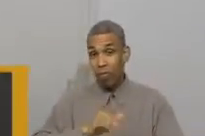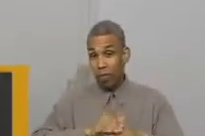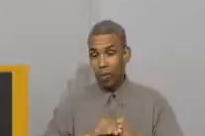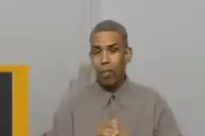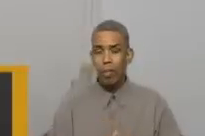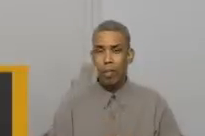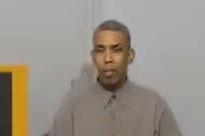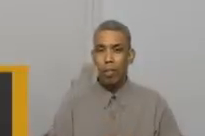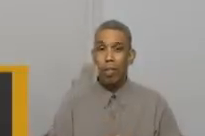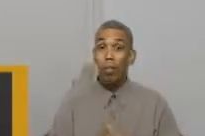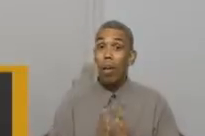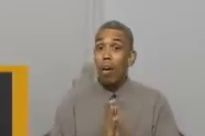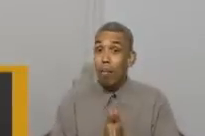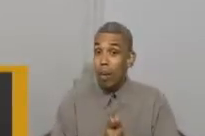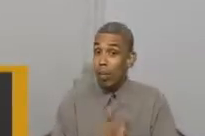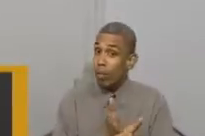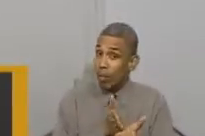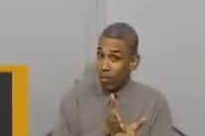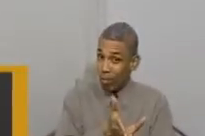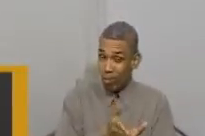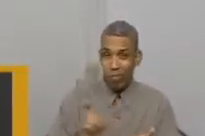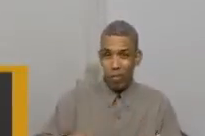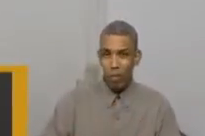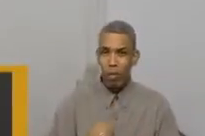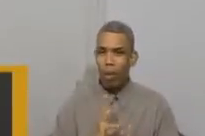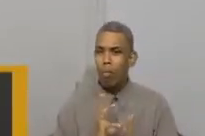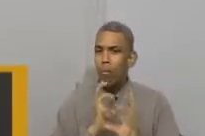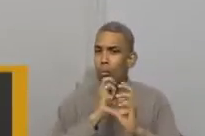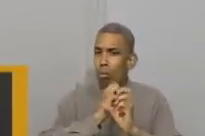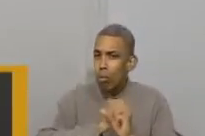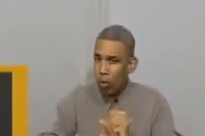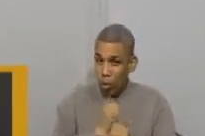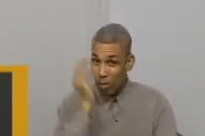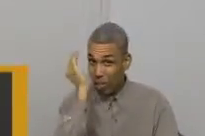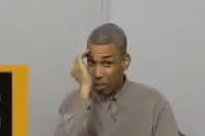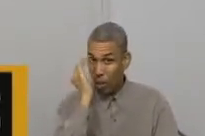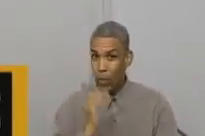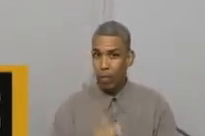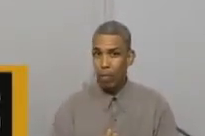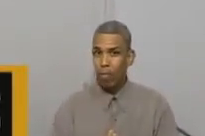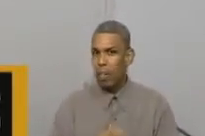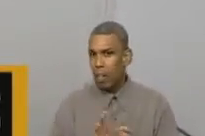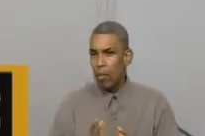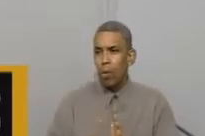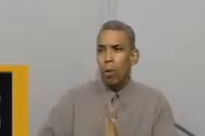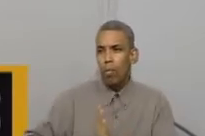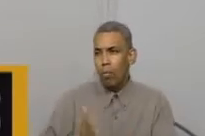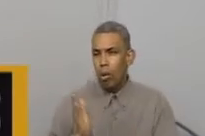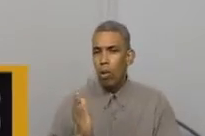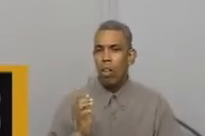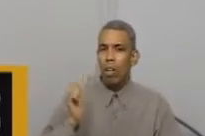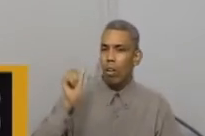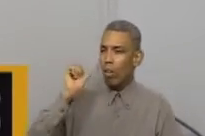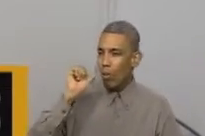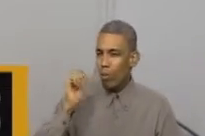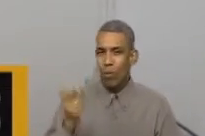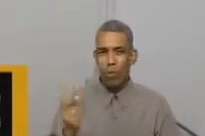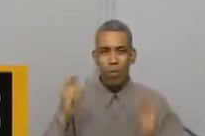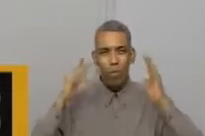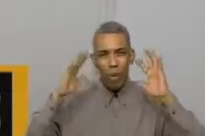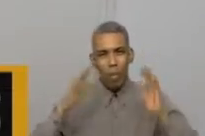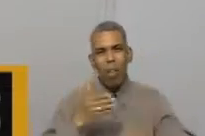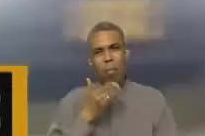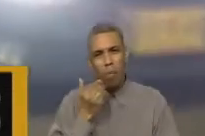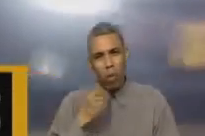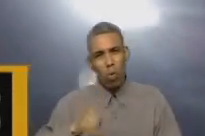los motociclistas, hago nuevamente la invitación que por favor si vamos a salir a departir lo hagamos en transporte público legal.